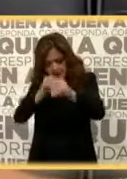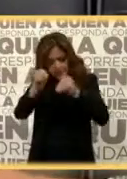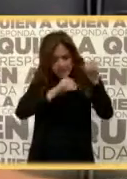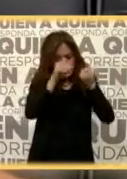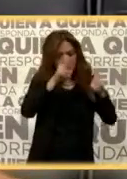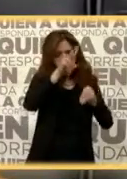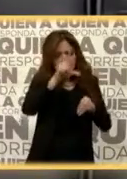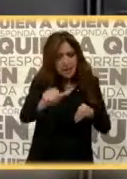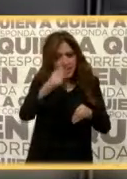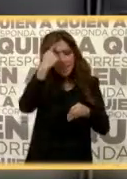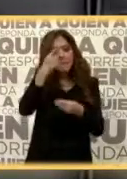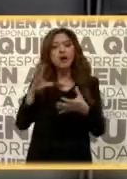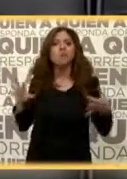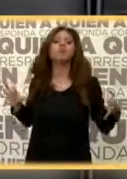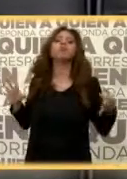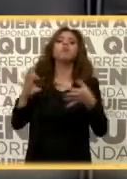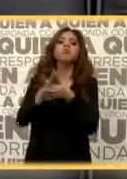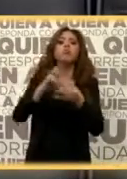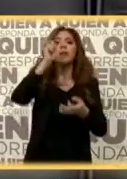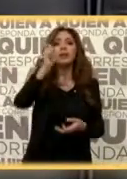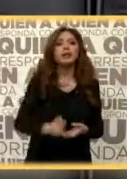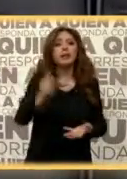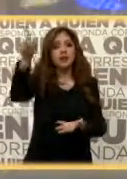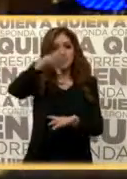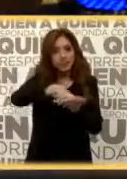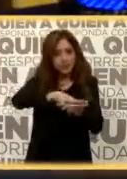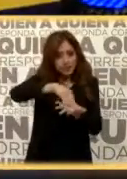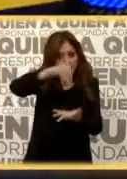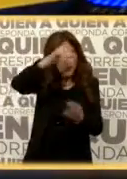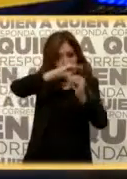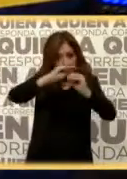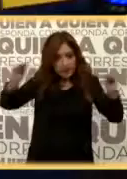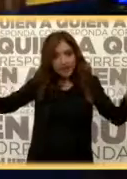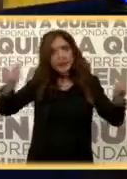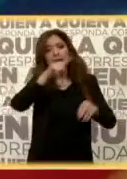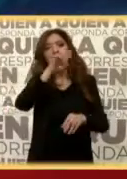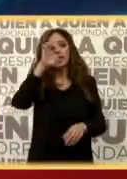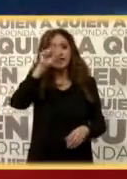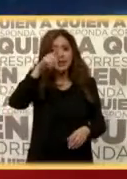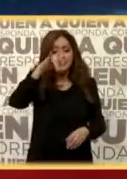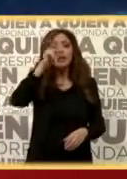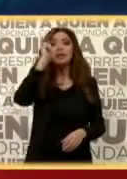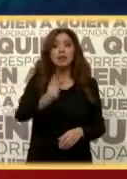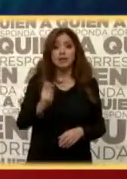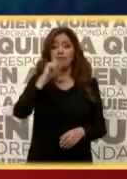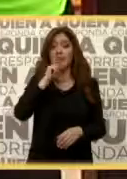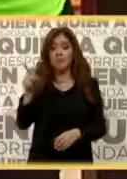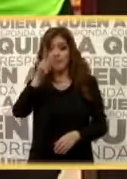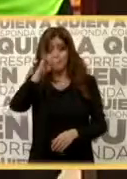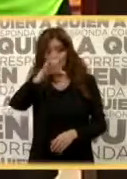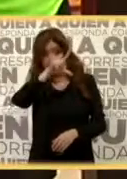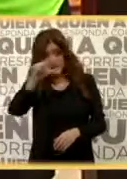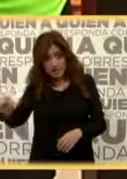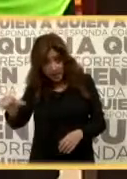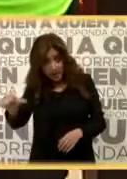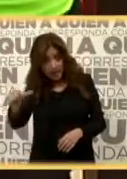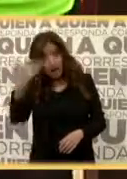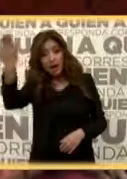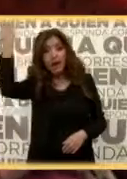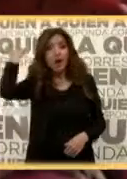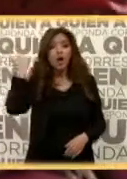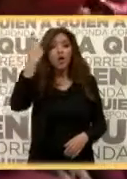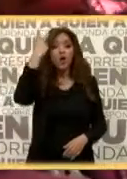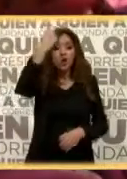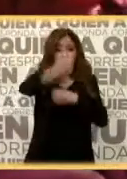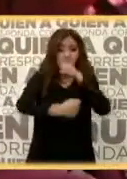que unir con todo este concepto del desierto, de Skimmy buscando a los reyes. La villa es una idea que traemos desde hace 2 años y